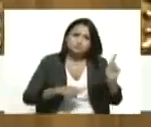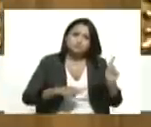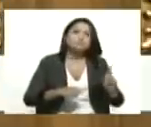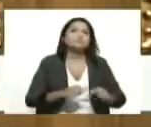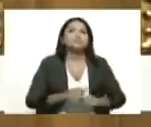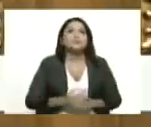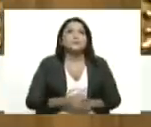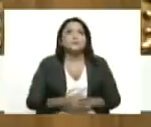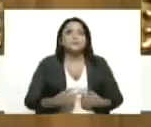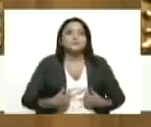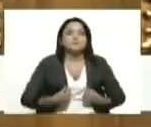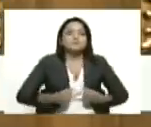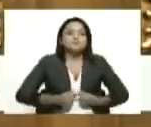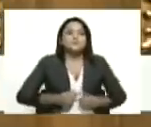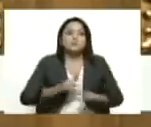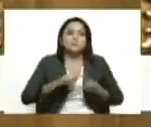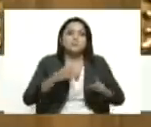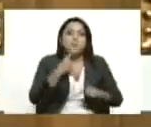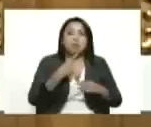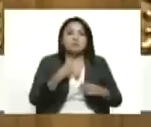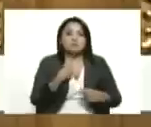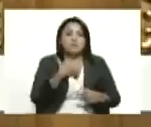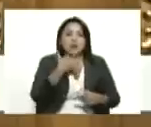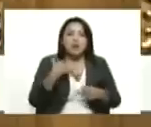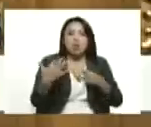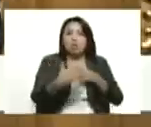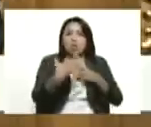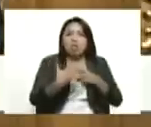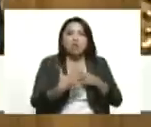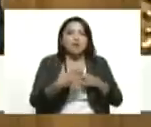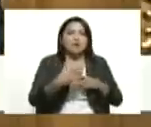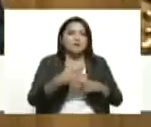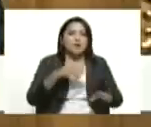Con esto no nos van a chantajear a nosotros, lo dijimos.